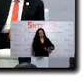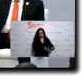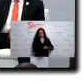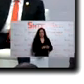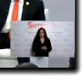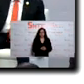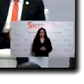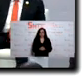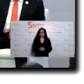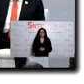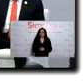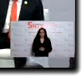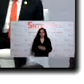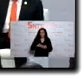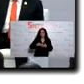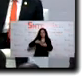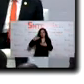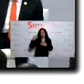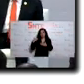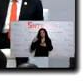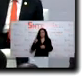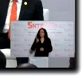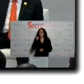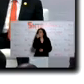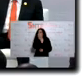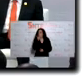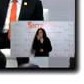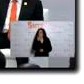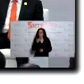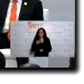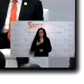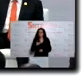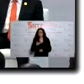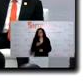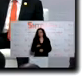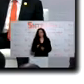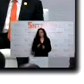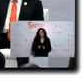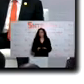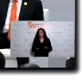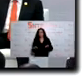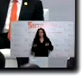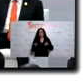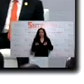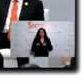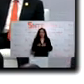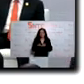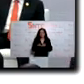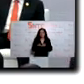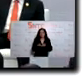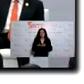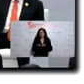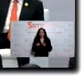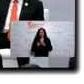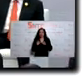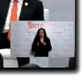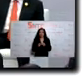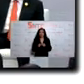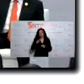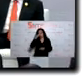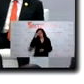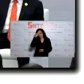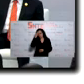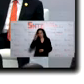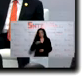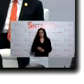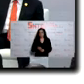las profesoras y profesores ante los alumnos tiene un impacto mucho mayor que las otras variables más pequeñitas, la roja y la amarilla. Pero la